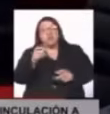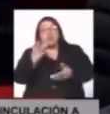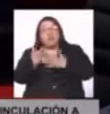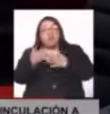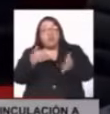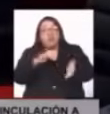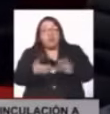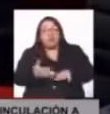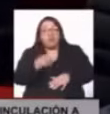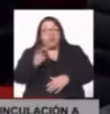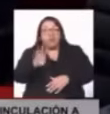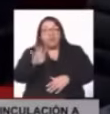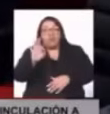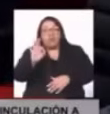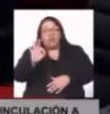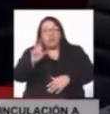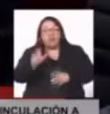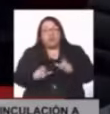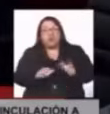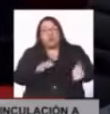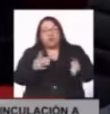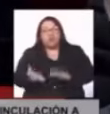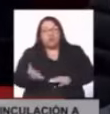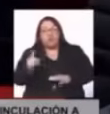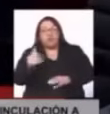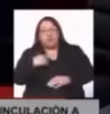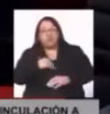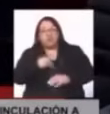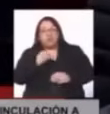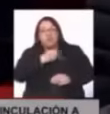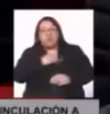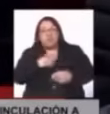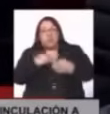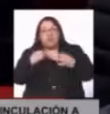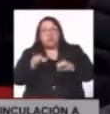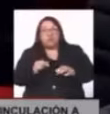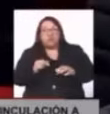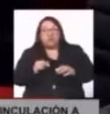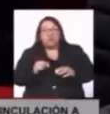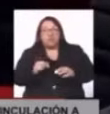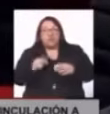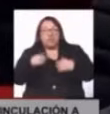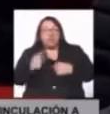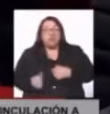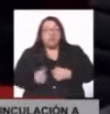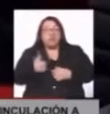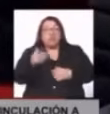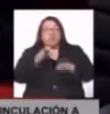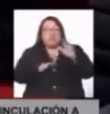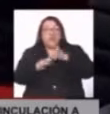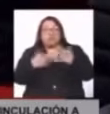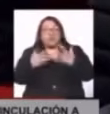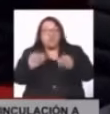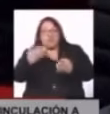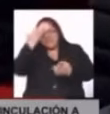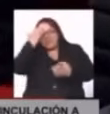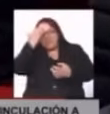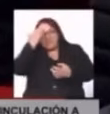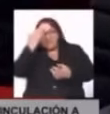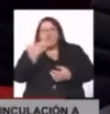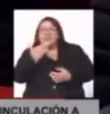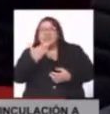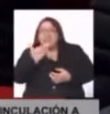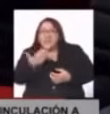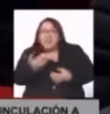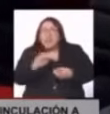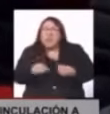son 49 muertes. Y nosotros como Ministerio Público, nuestro principal interés es de que se sepa